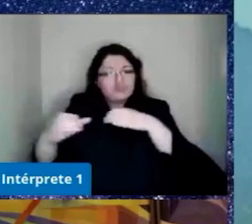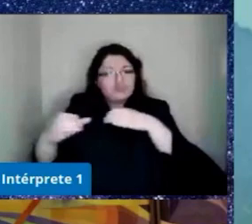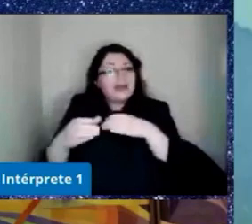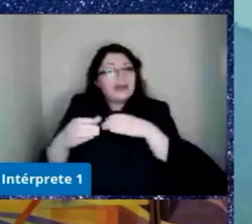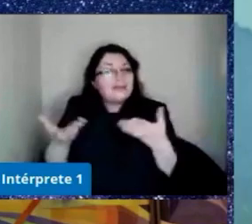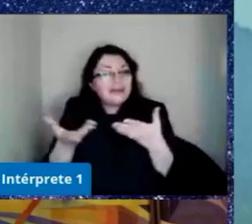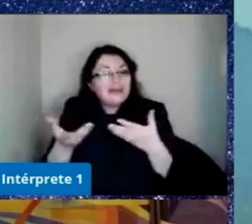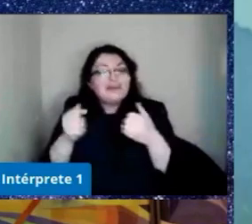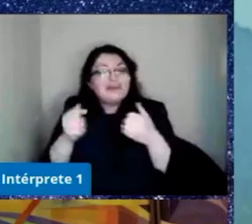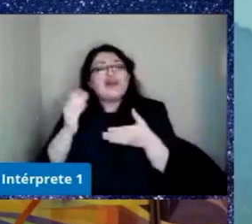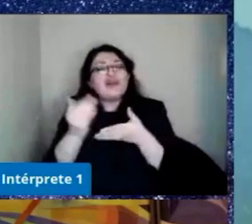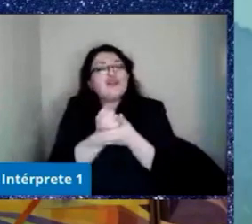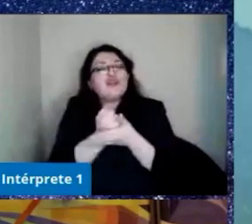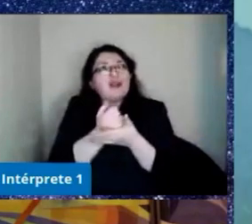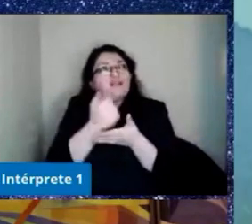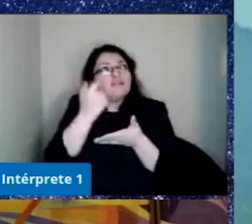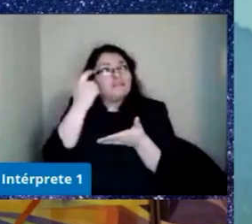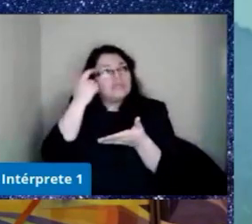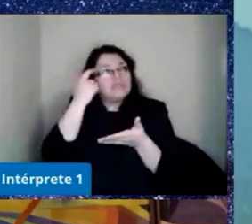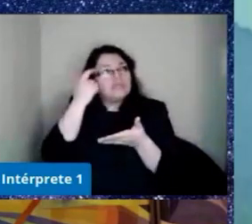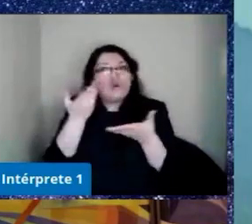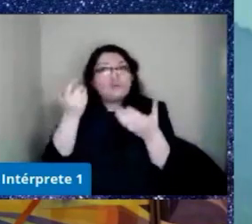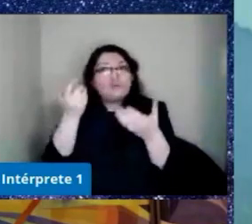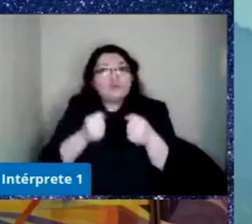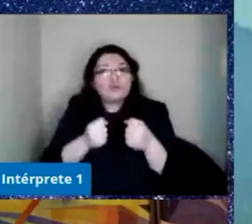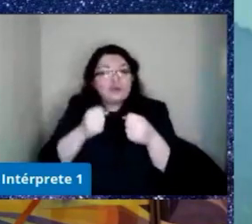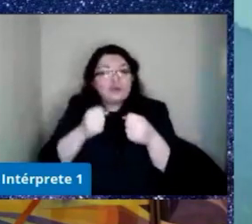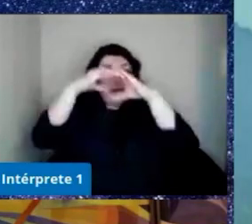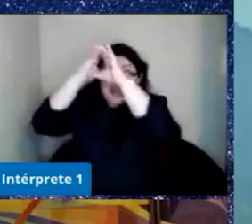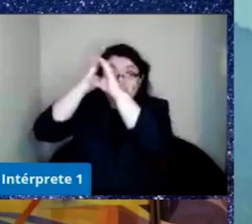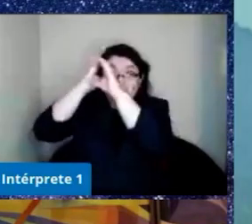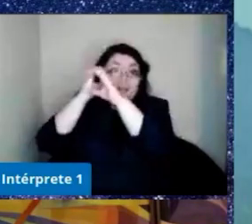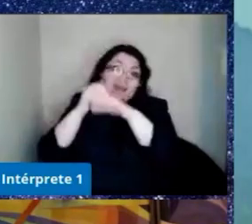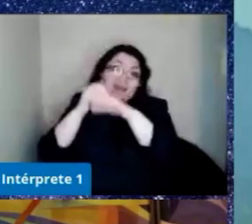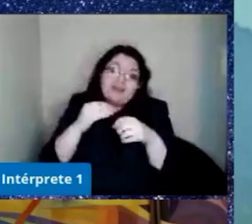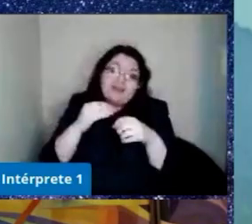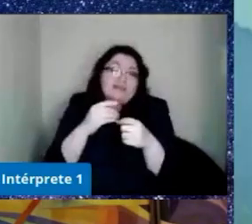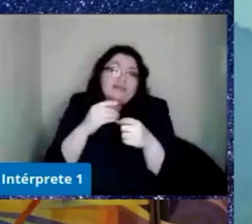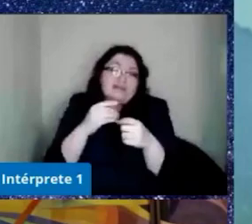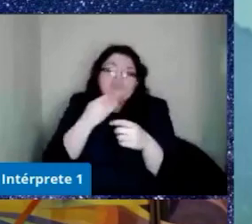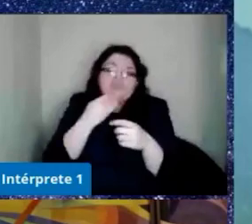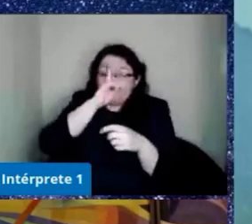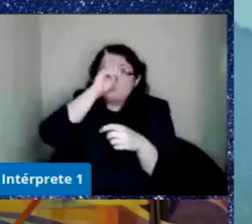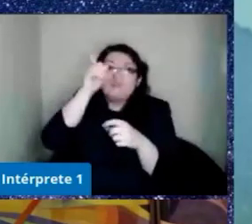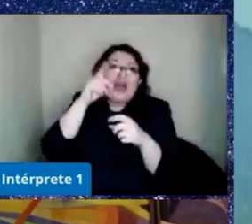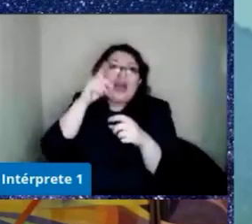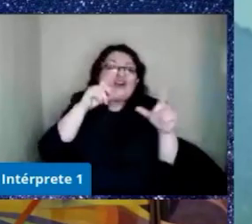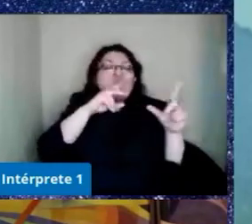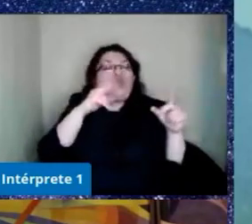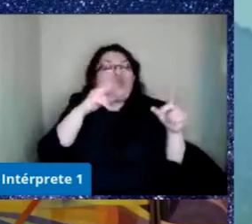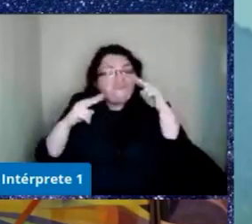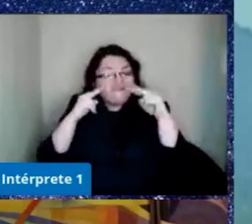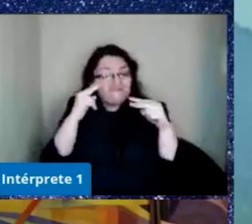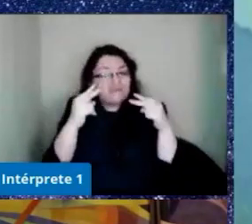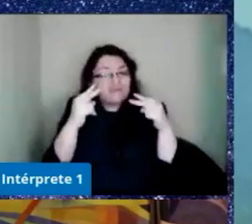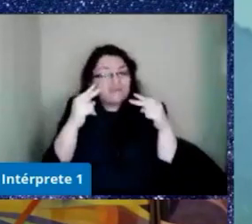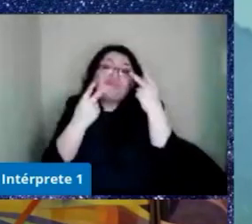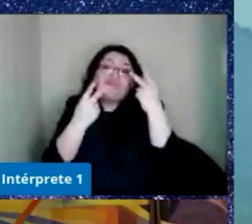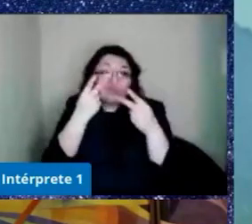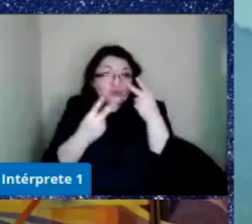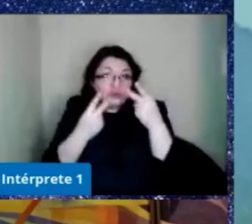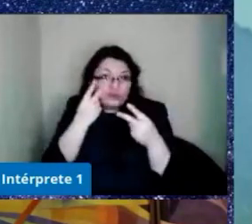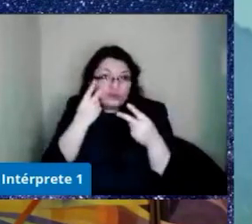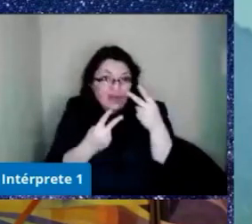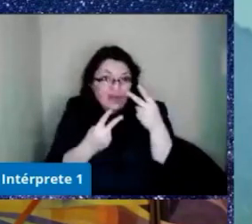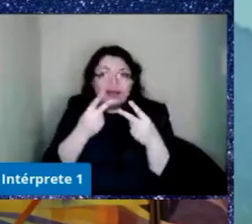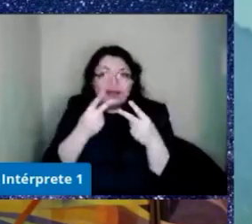de conectar la astronomía, que suele ser tan visual, con las personas que no pueden ver